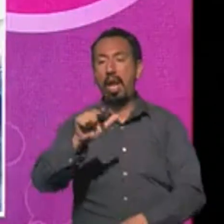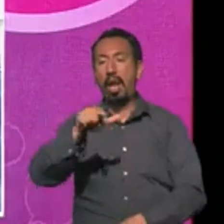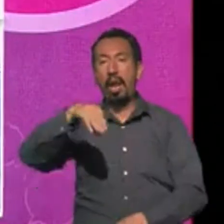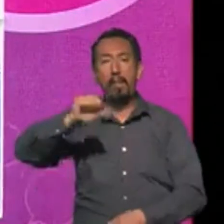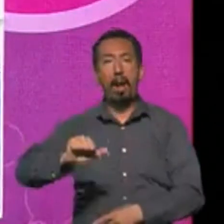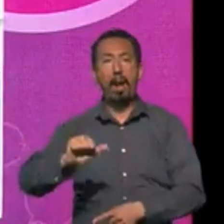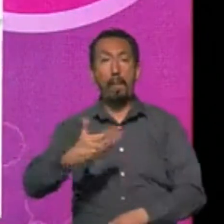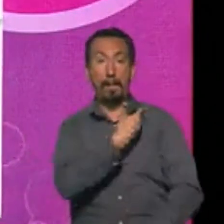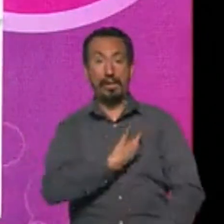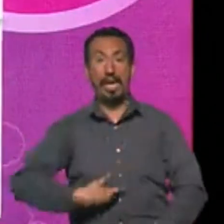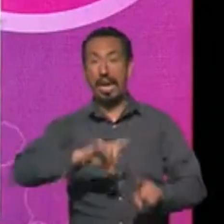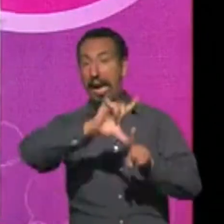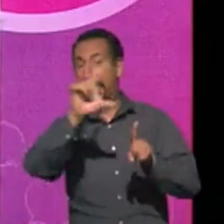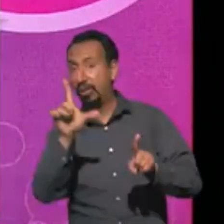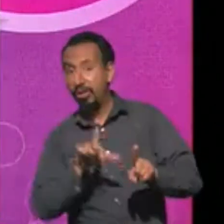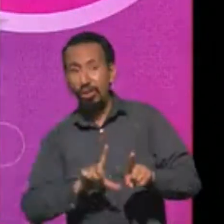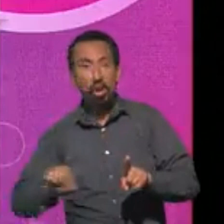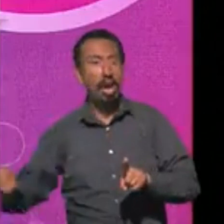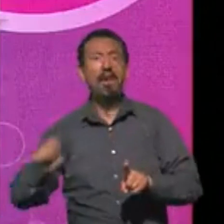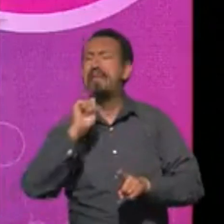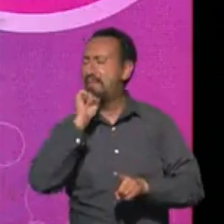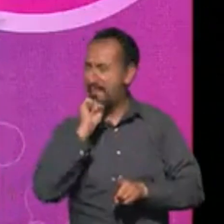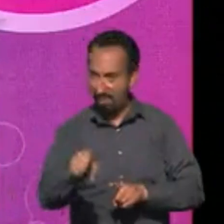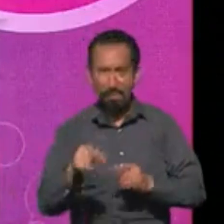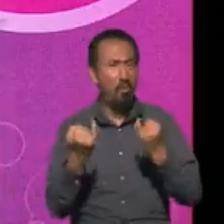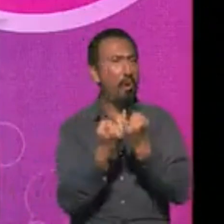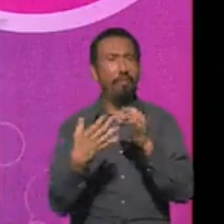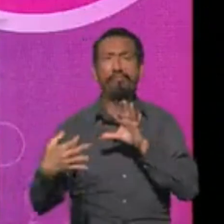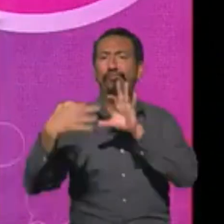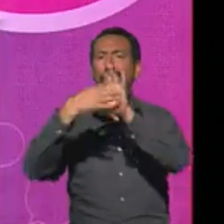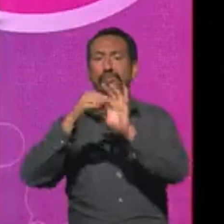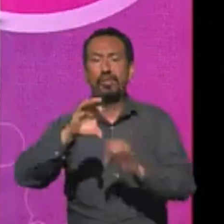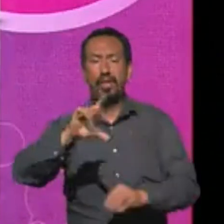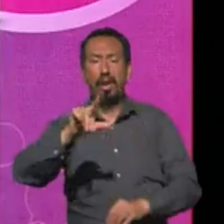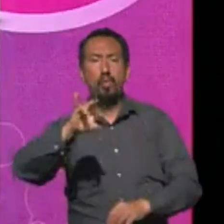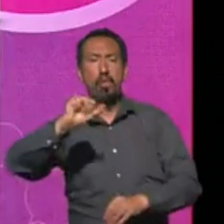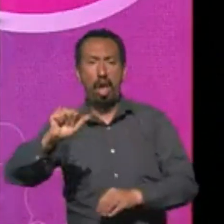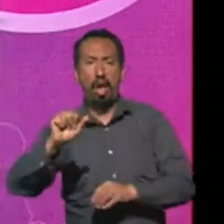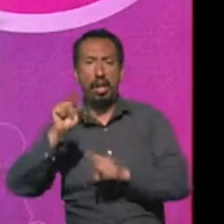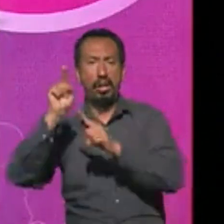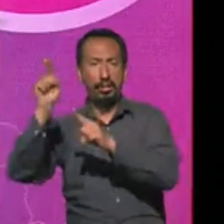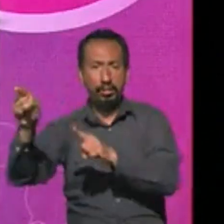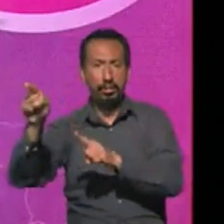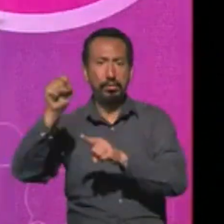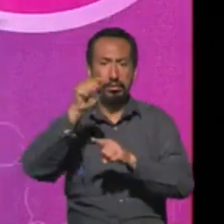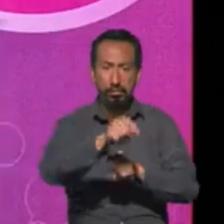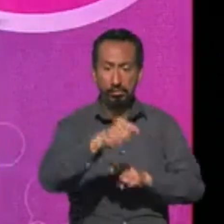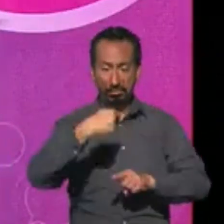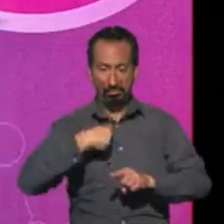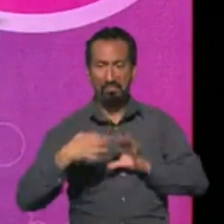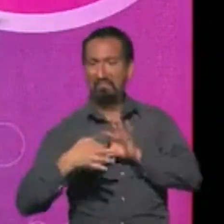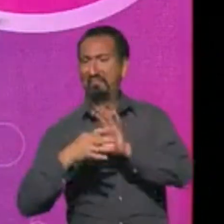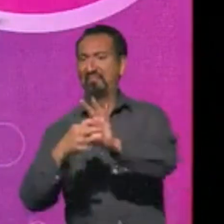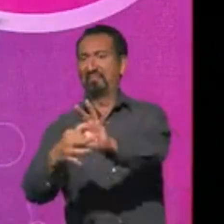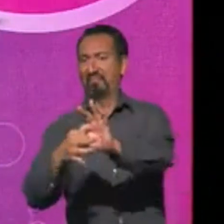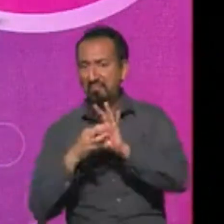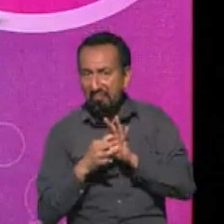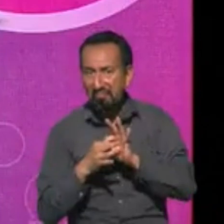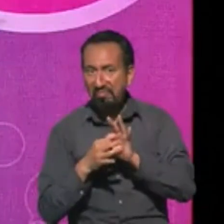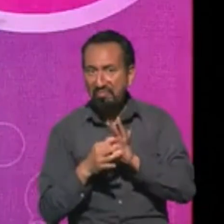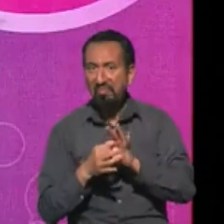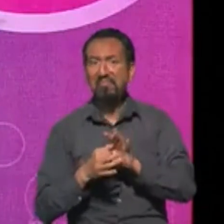próxima presidente de la república Claudia para poder negociar